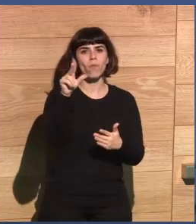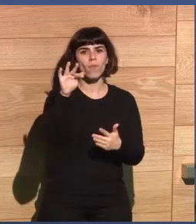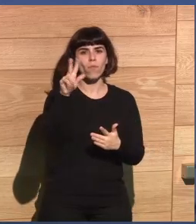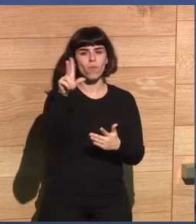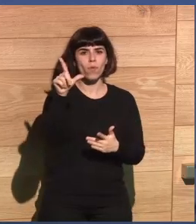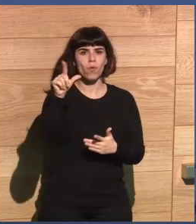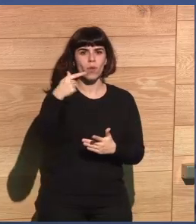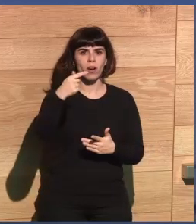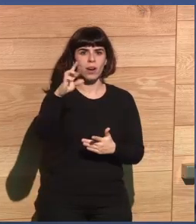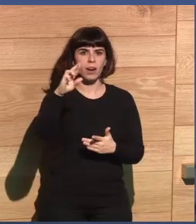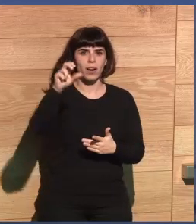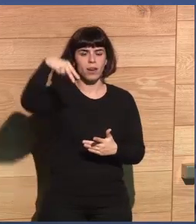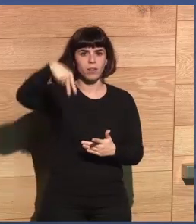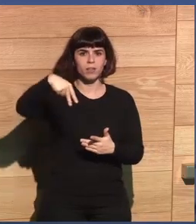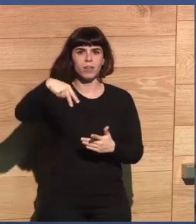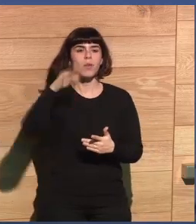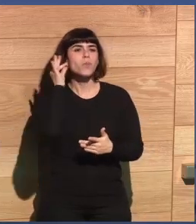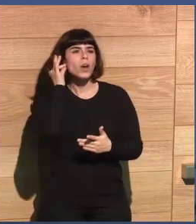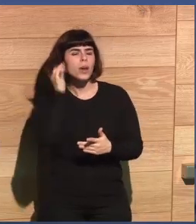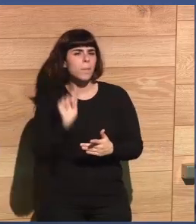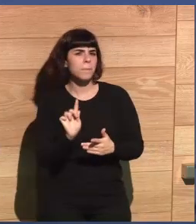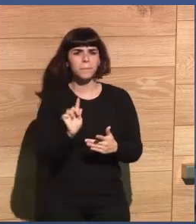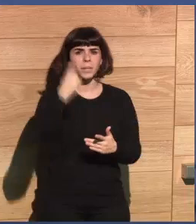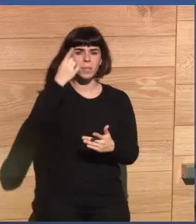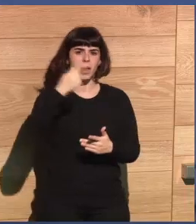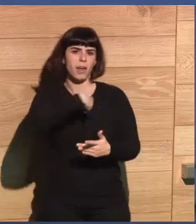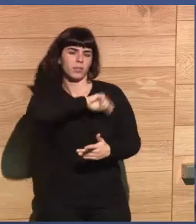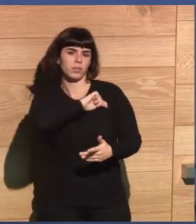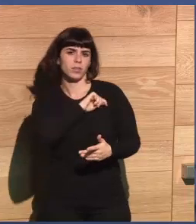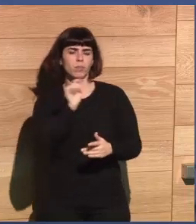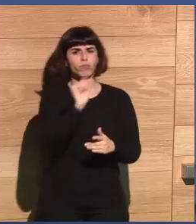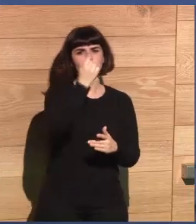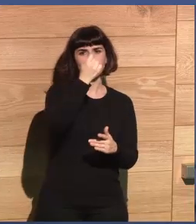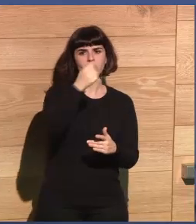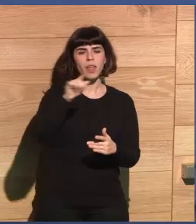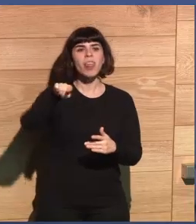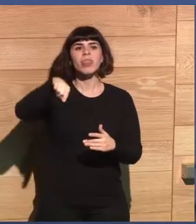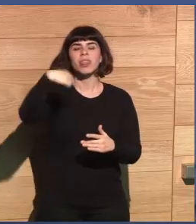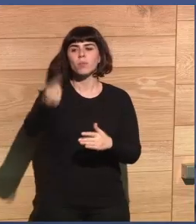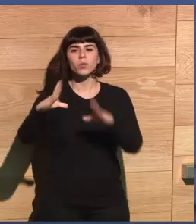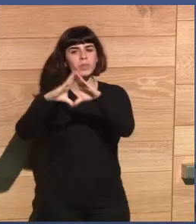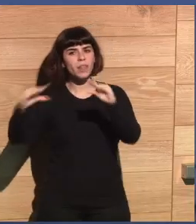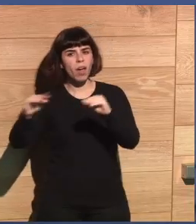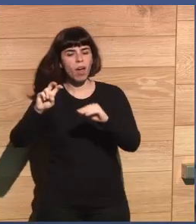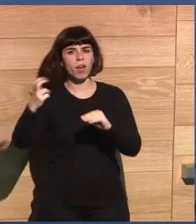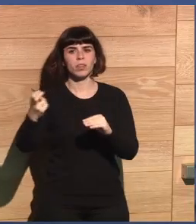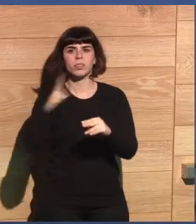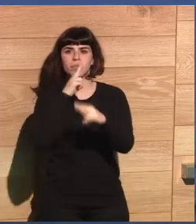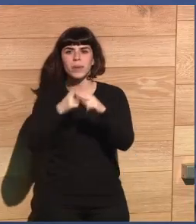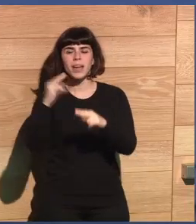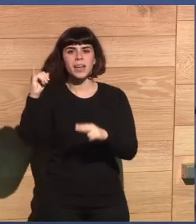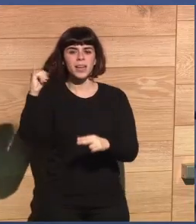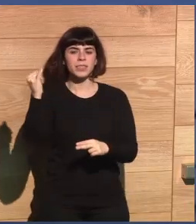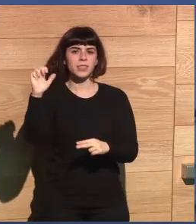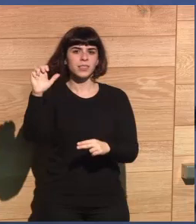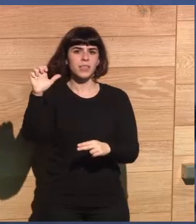mujer española en conseguir una de ellas. De allí pasó a otra universidad norteamericana muy prestigiosa, la Universidad de Yale, donde